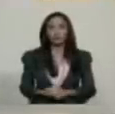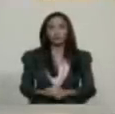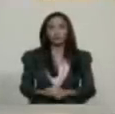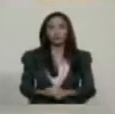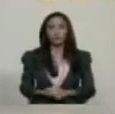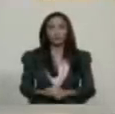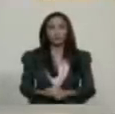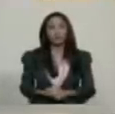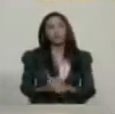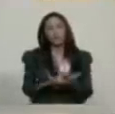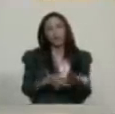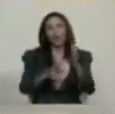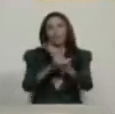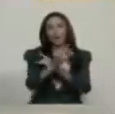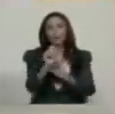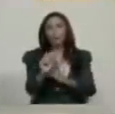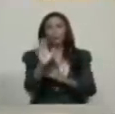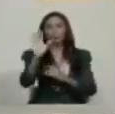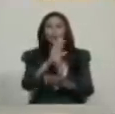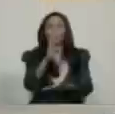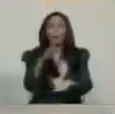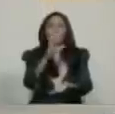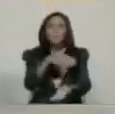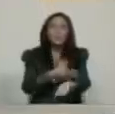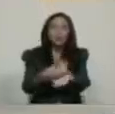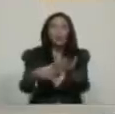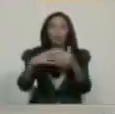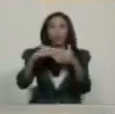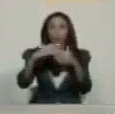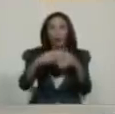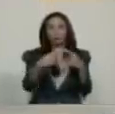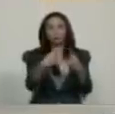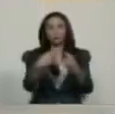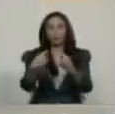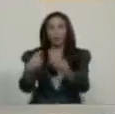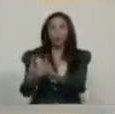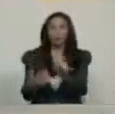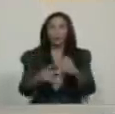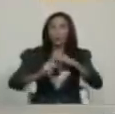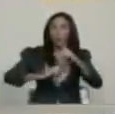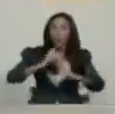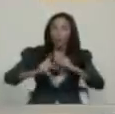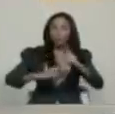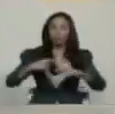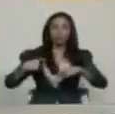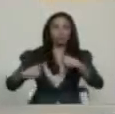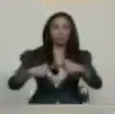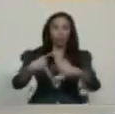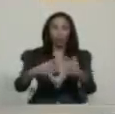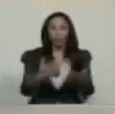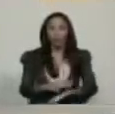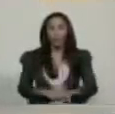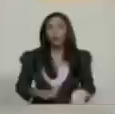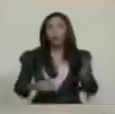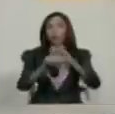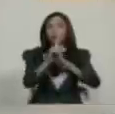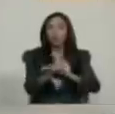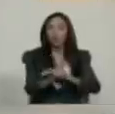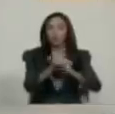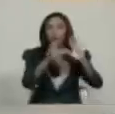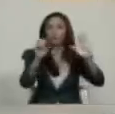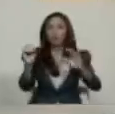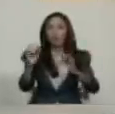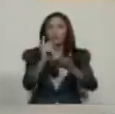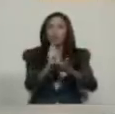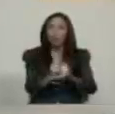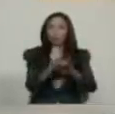y 3.5 millones de dólares. La producción diaria de coltán será de 160